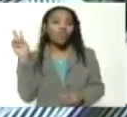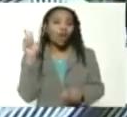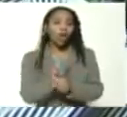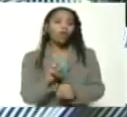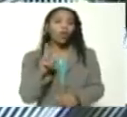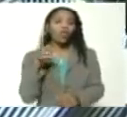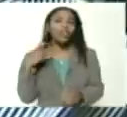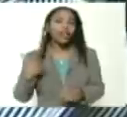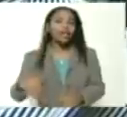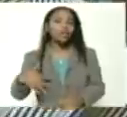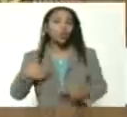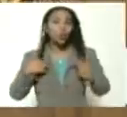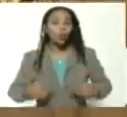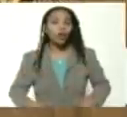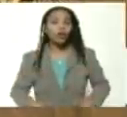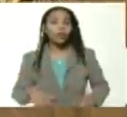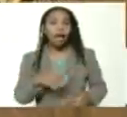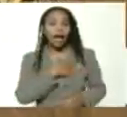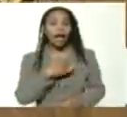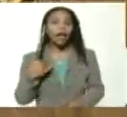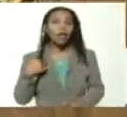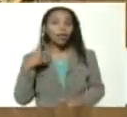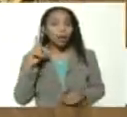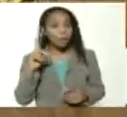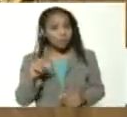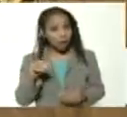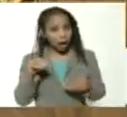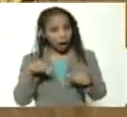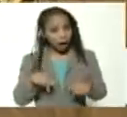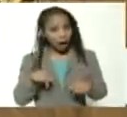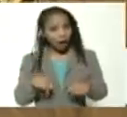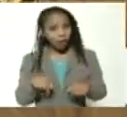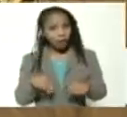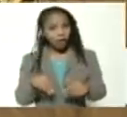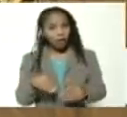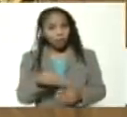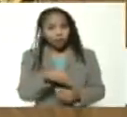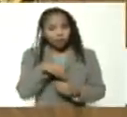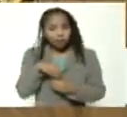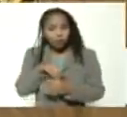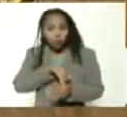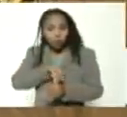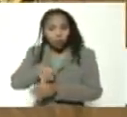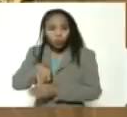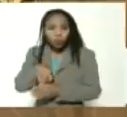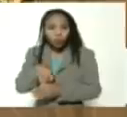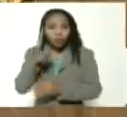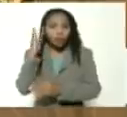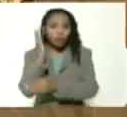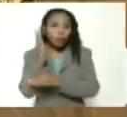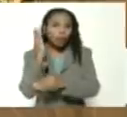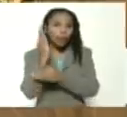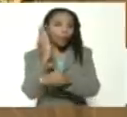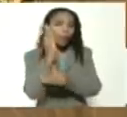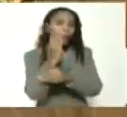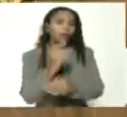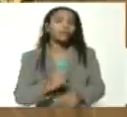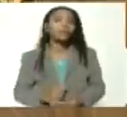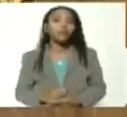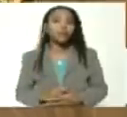humanos, se ha pretendido también acá aislarnos, segregarnos, sancionarnos